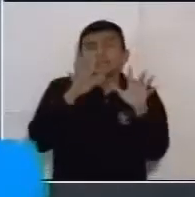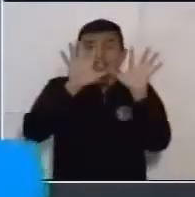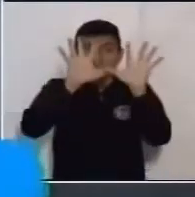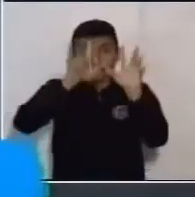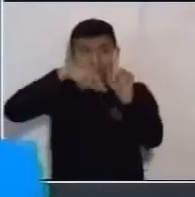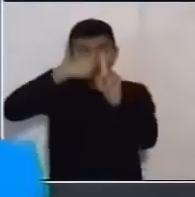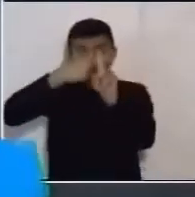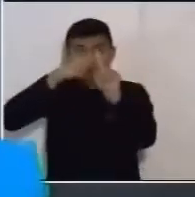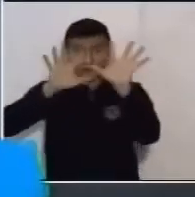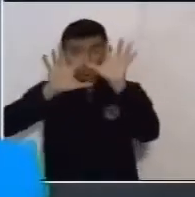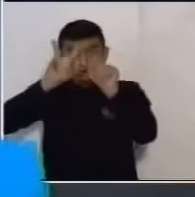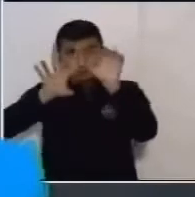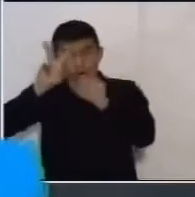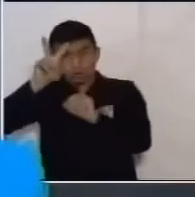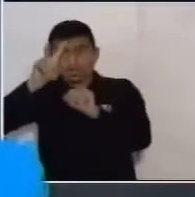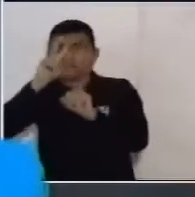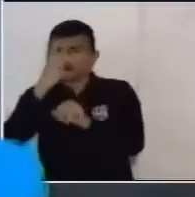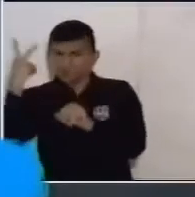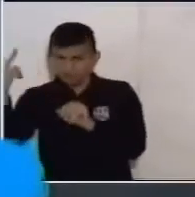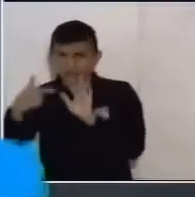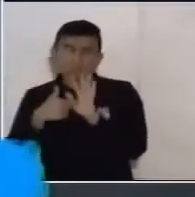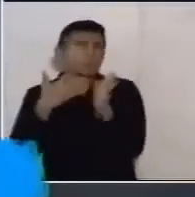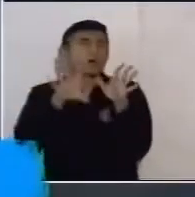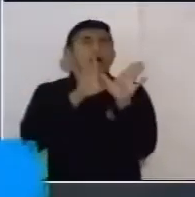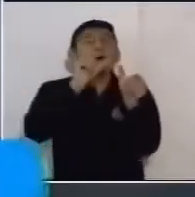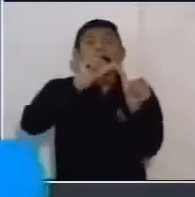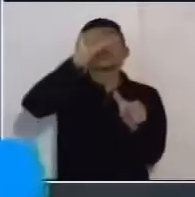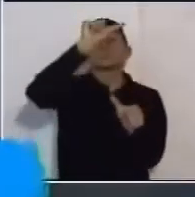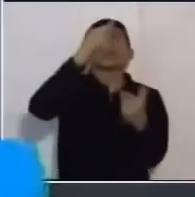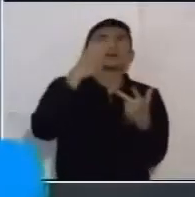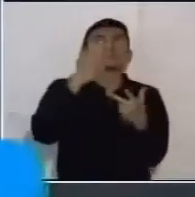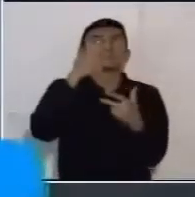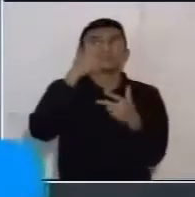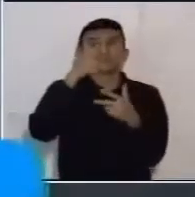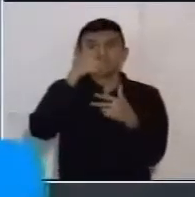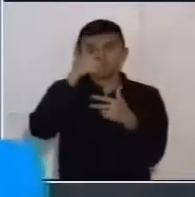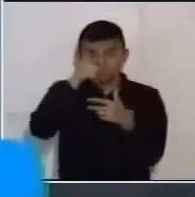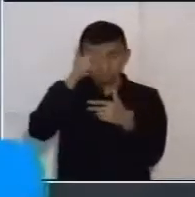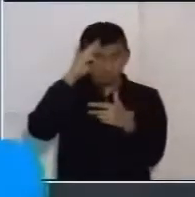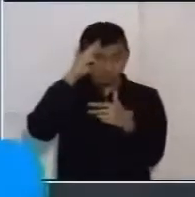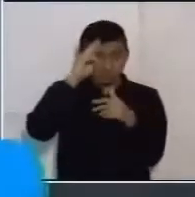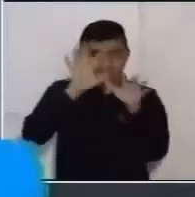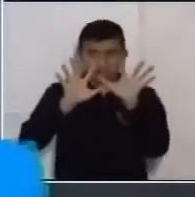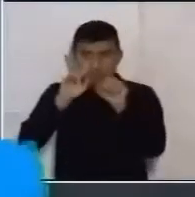22. Si la altura fuera 5, aquí va a ser 5 más 12,